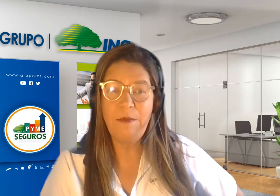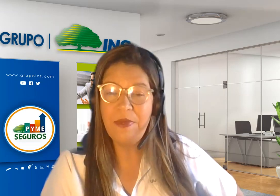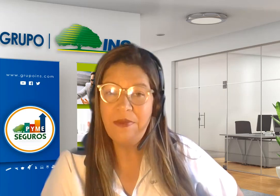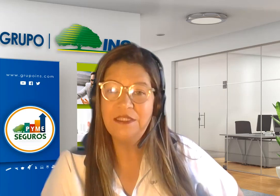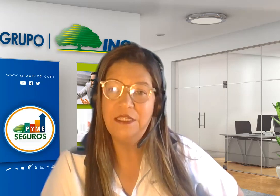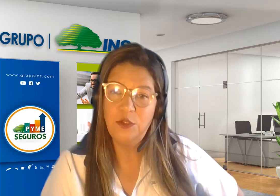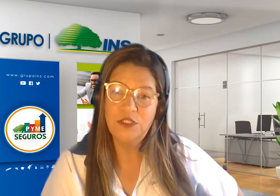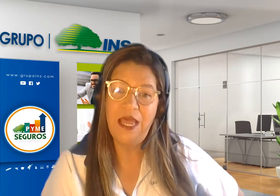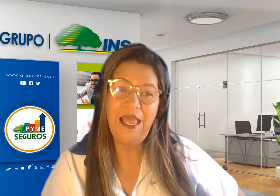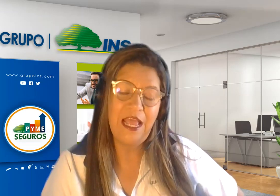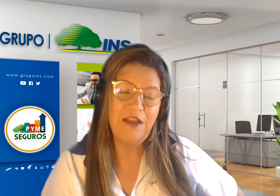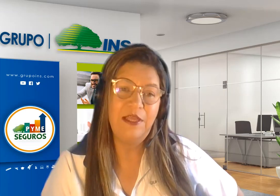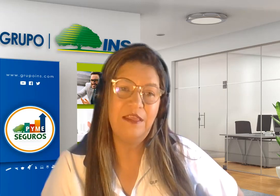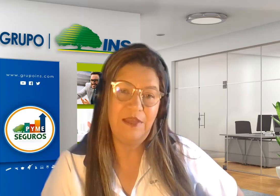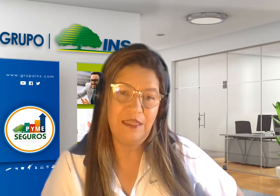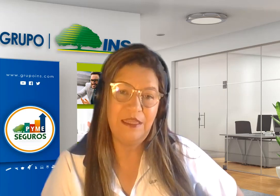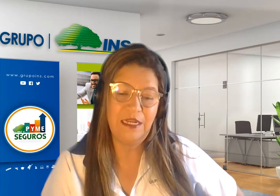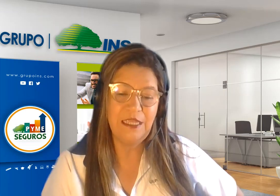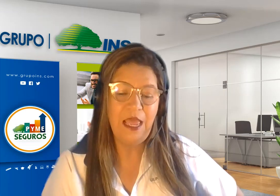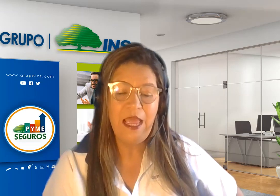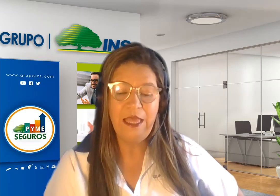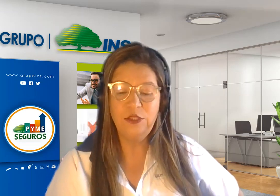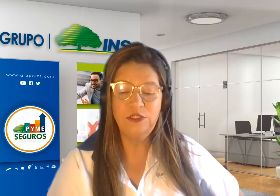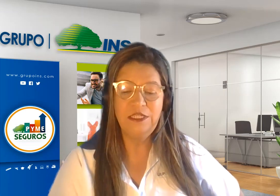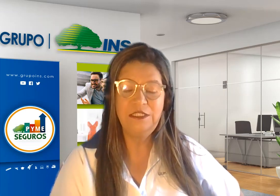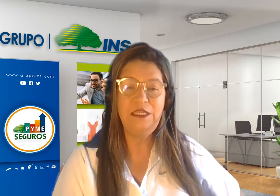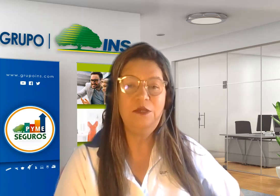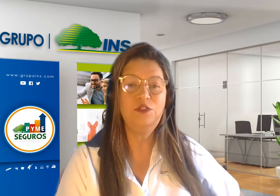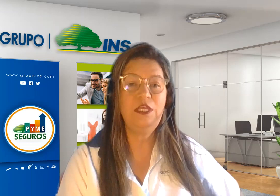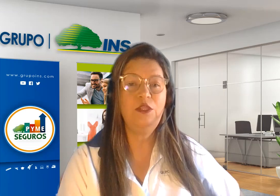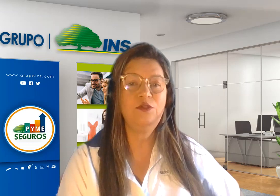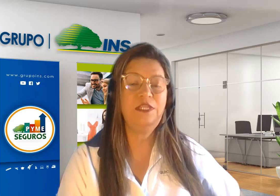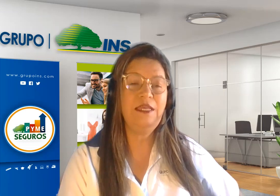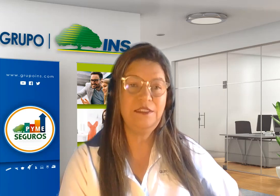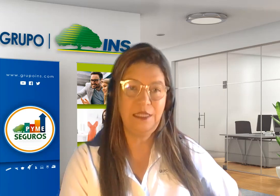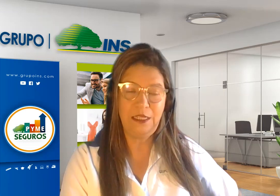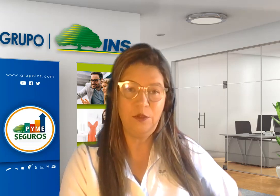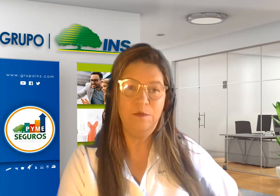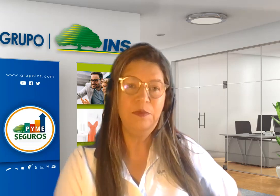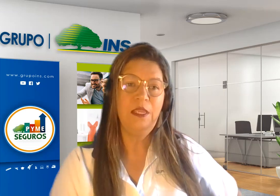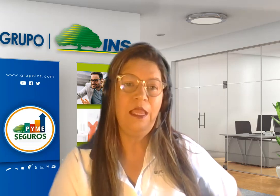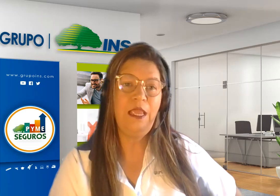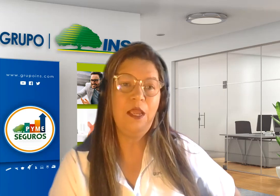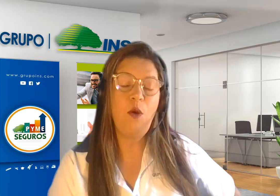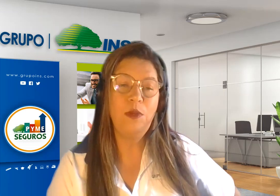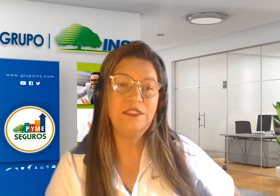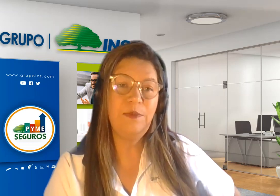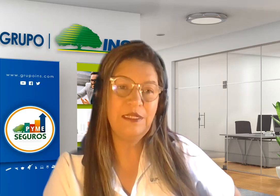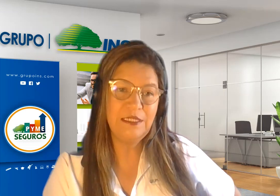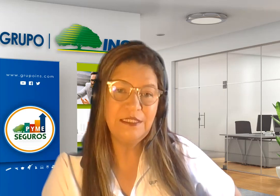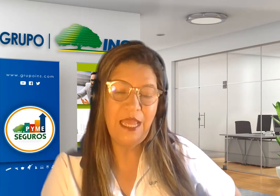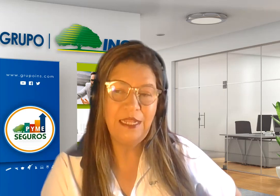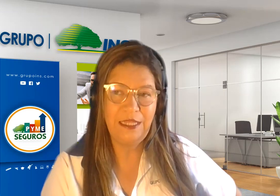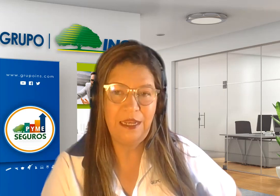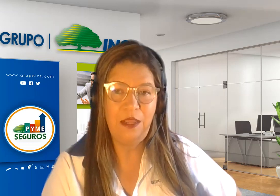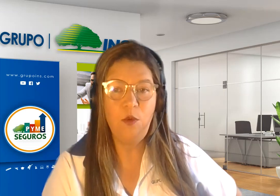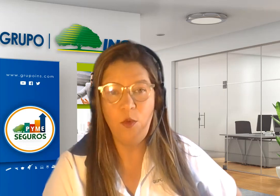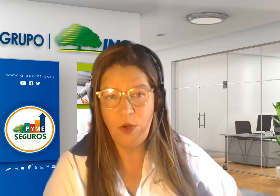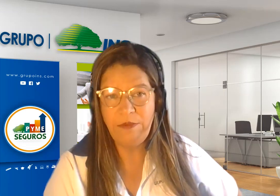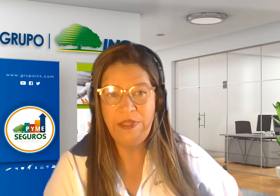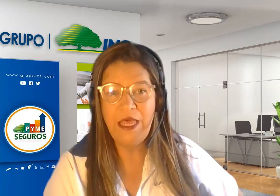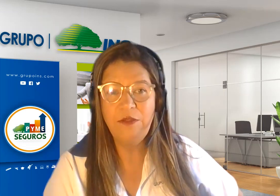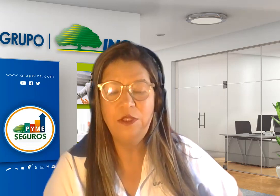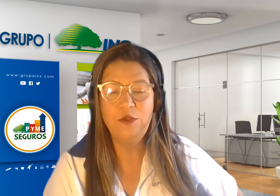cómo hacer una pyme exitosa en el 2023 entonces si usted no se ha inscrito como es presencial